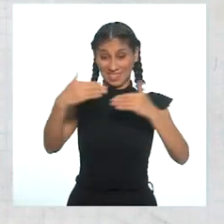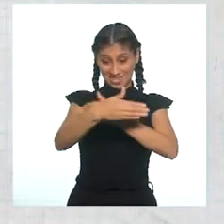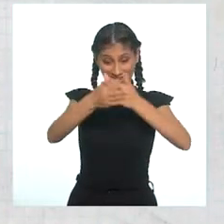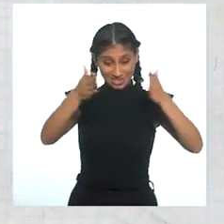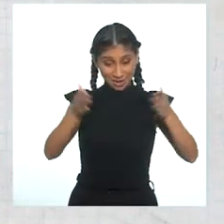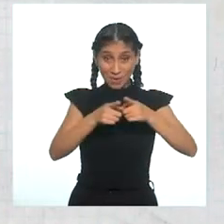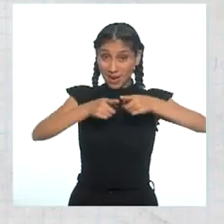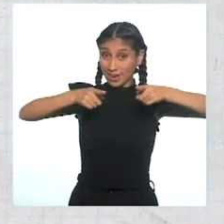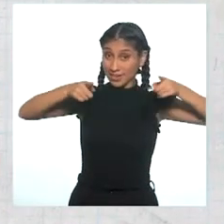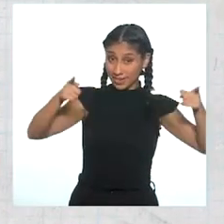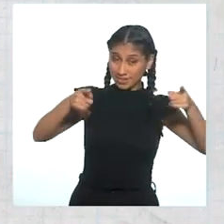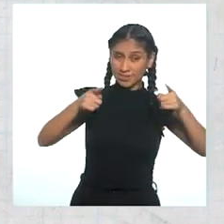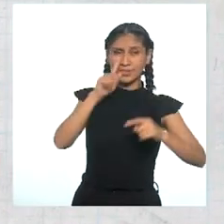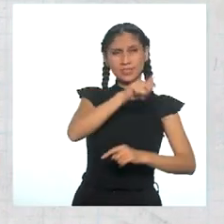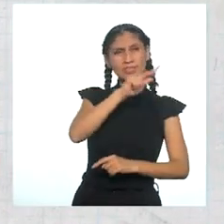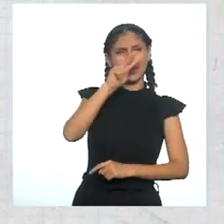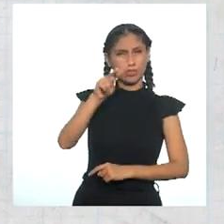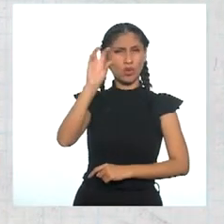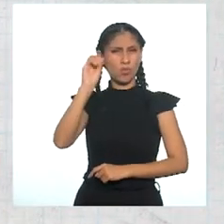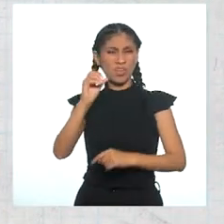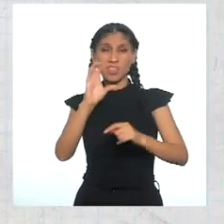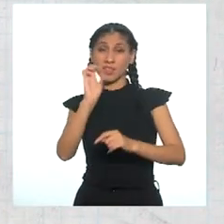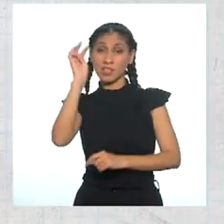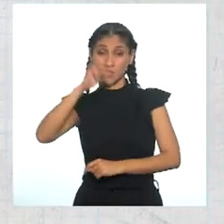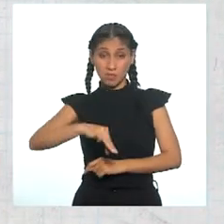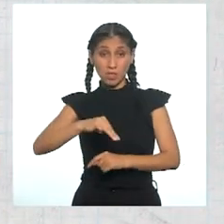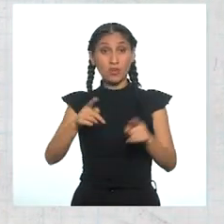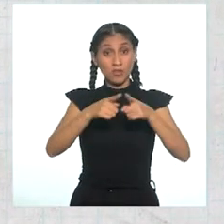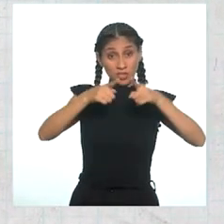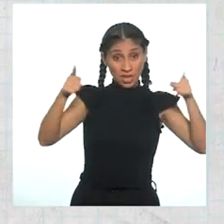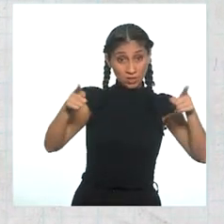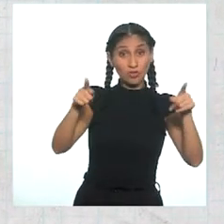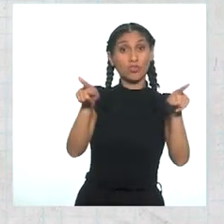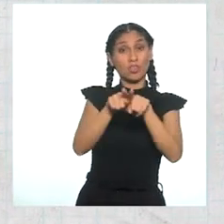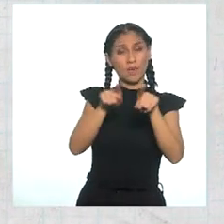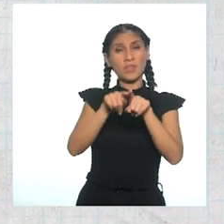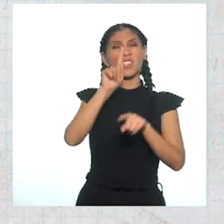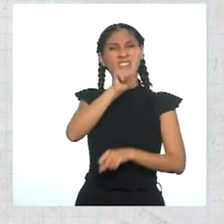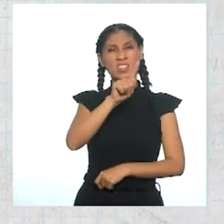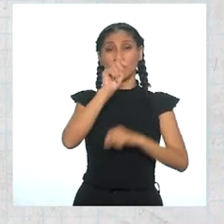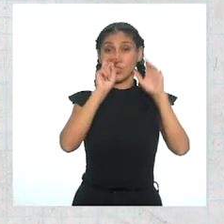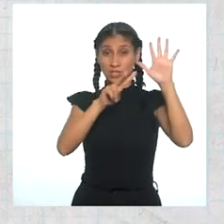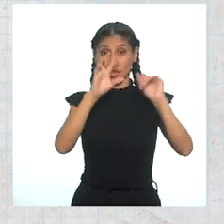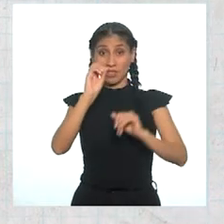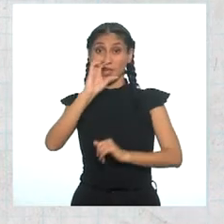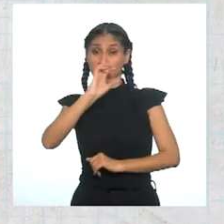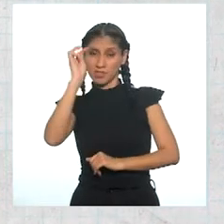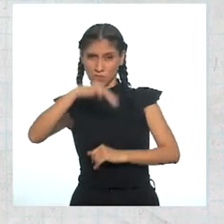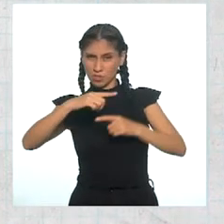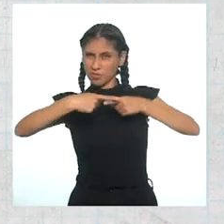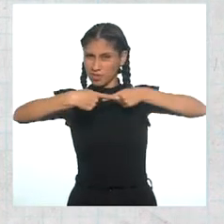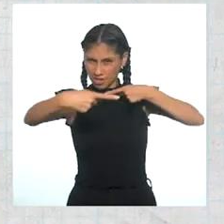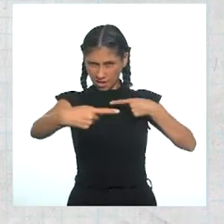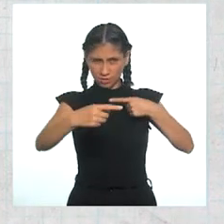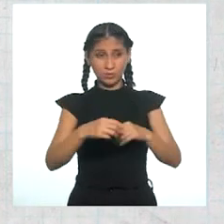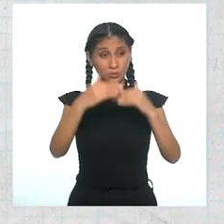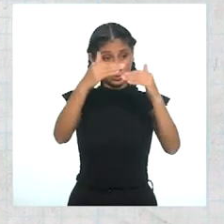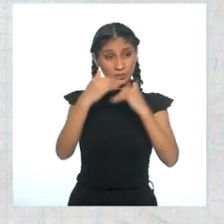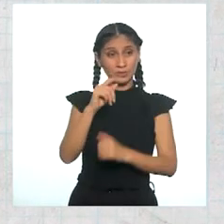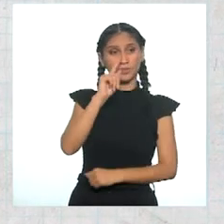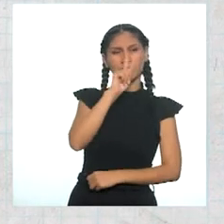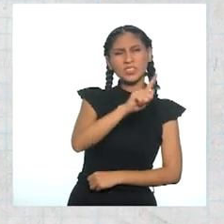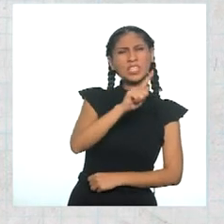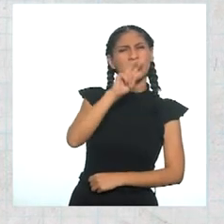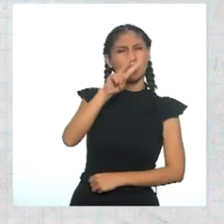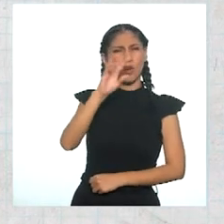siembra grande, tenemos 120 centímetros de ancho y 170 centímetros de largo. Entonces, el área será 120 centímetros